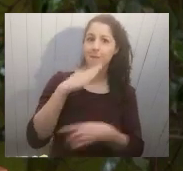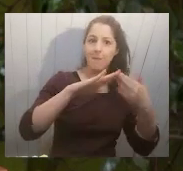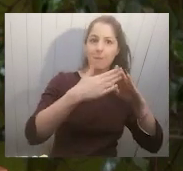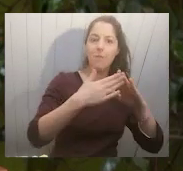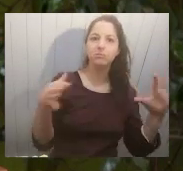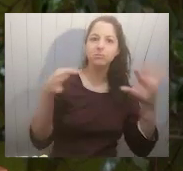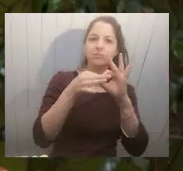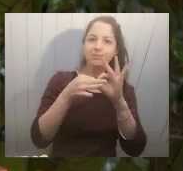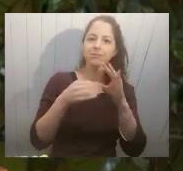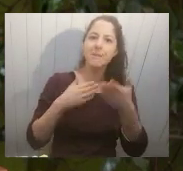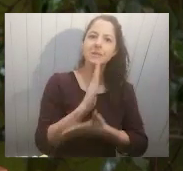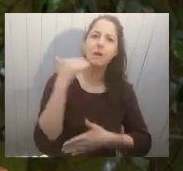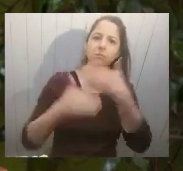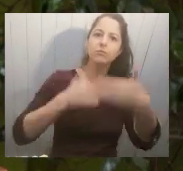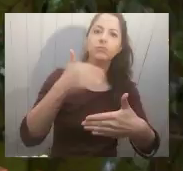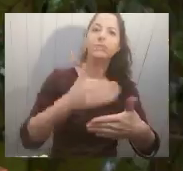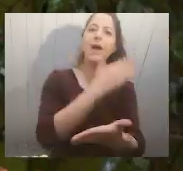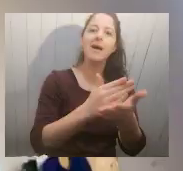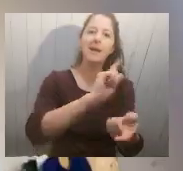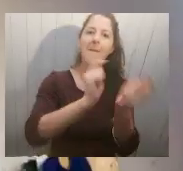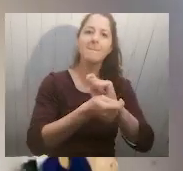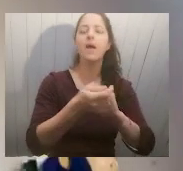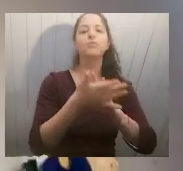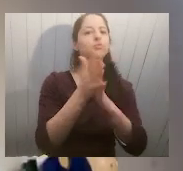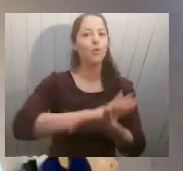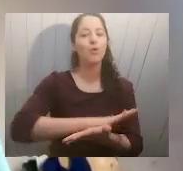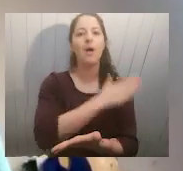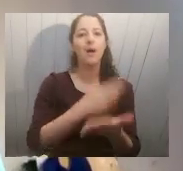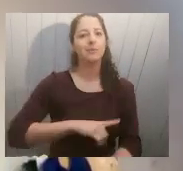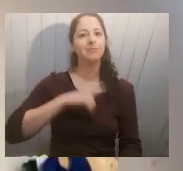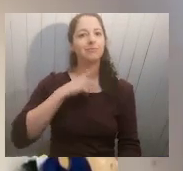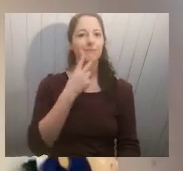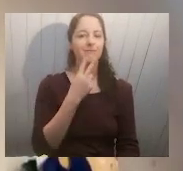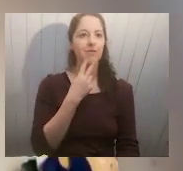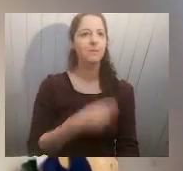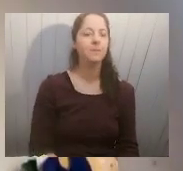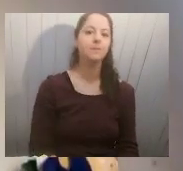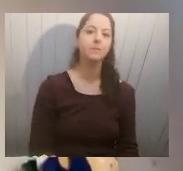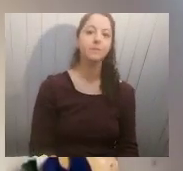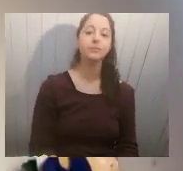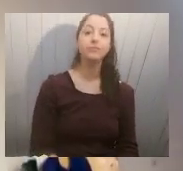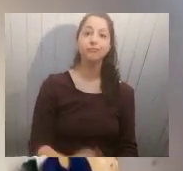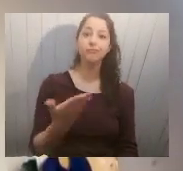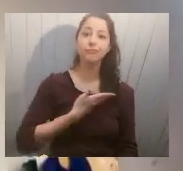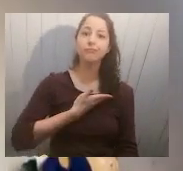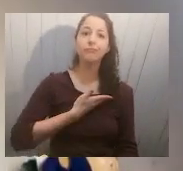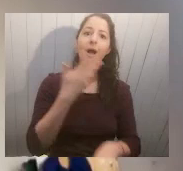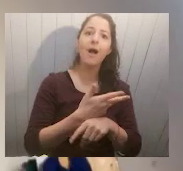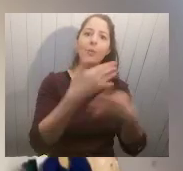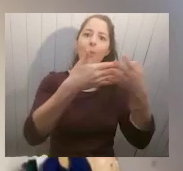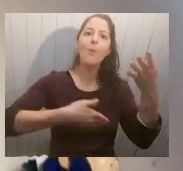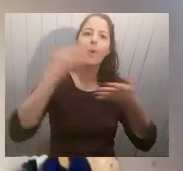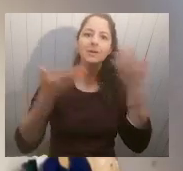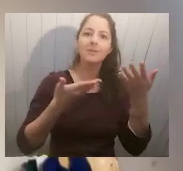termina hasta cambiarlo todo, hasta que valga la pena vivir. Tenemos una cuenta, la de 17 mujeres muertas por femicidio en lo que va